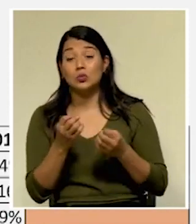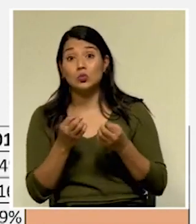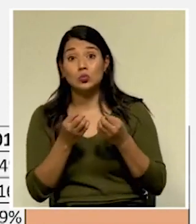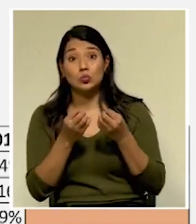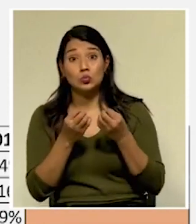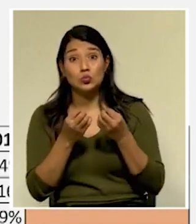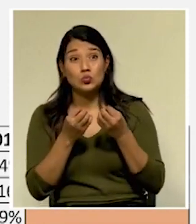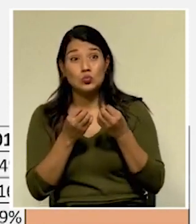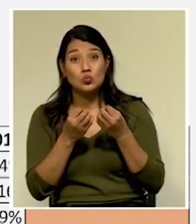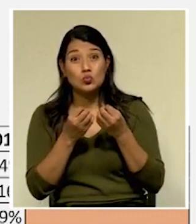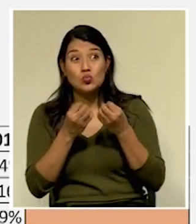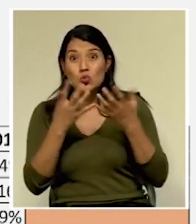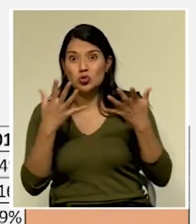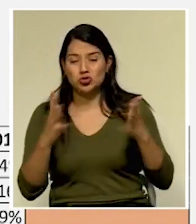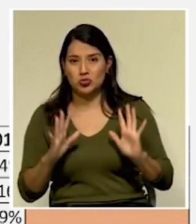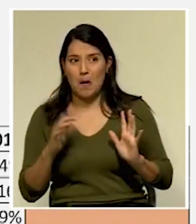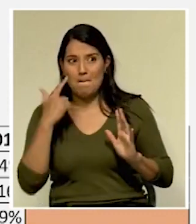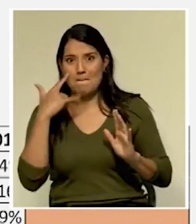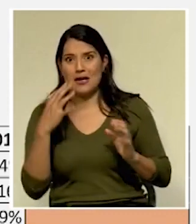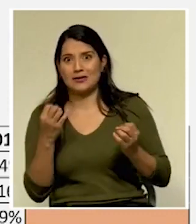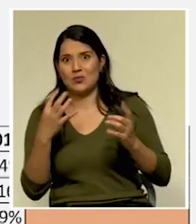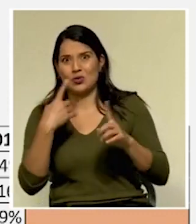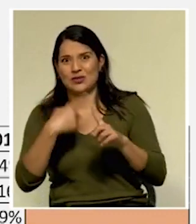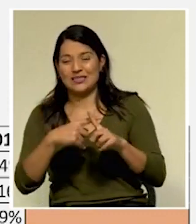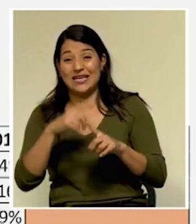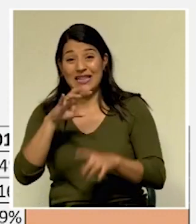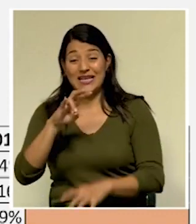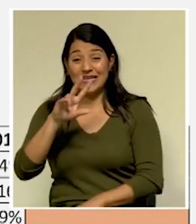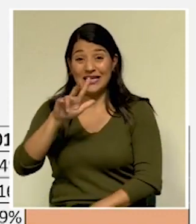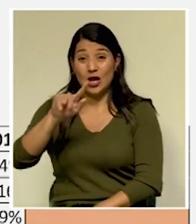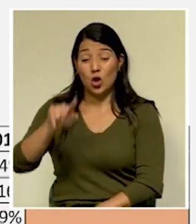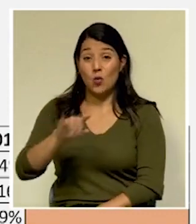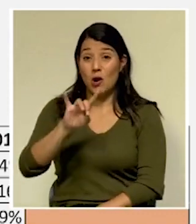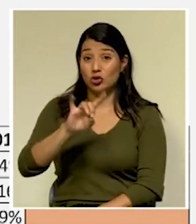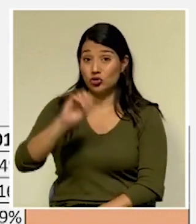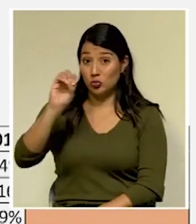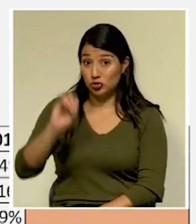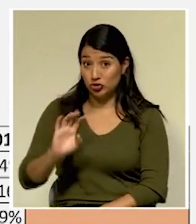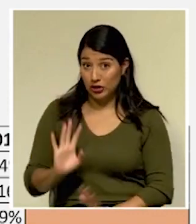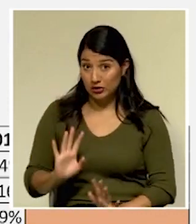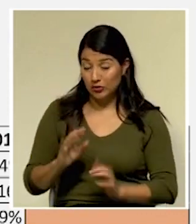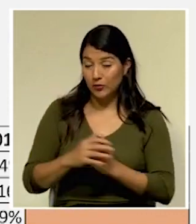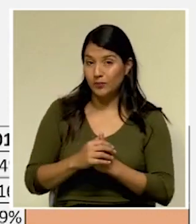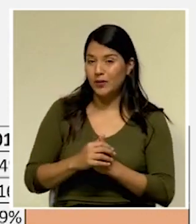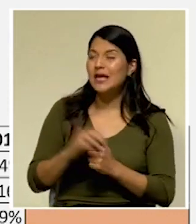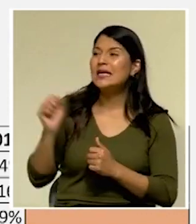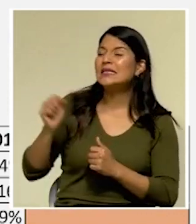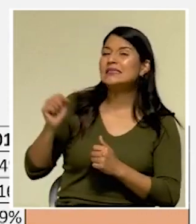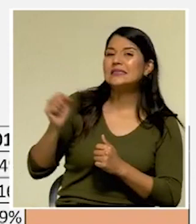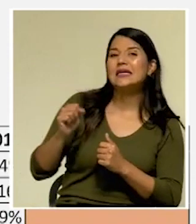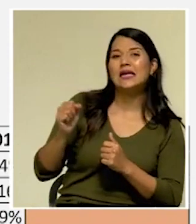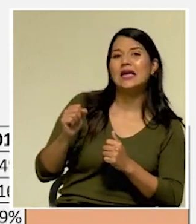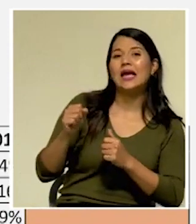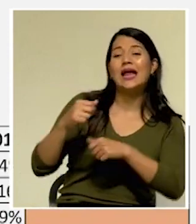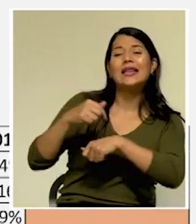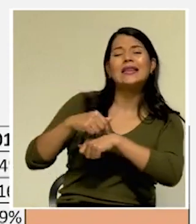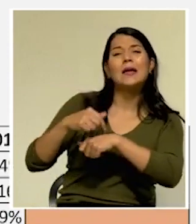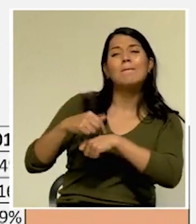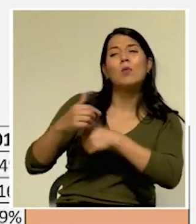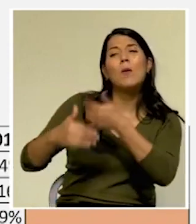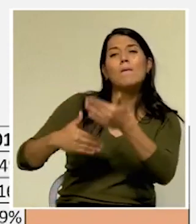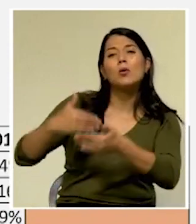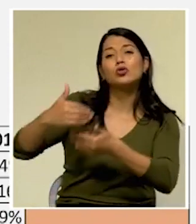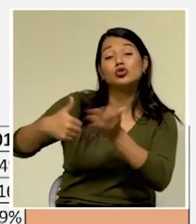Es demasiado optimista, un 63,8%, Gustavo. Sí, lo que pasa es que las elecciones, los periodos electorales